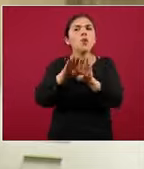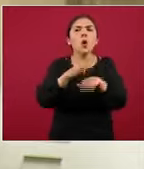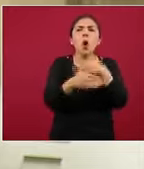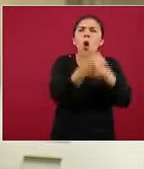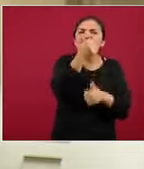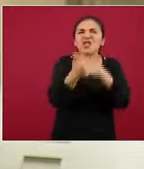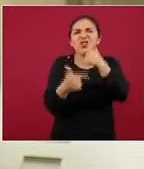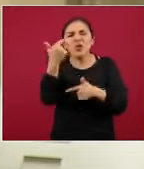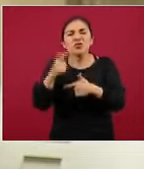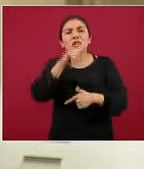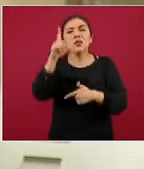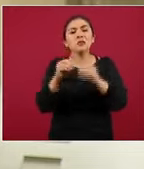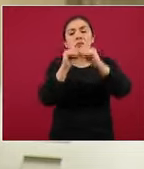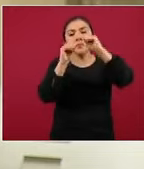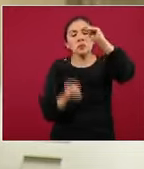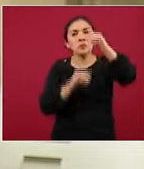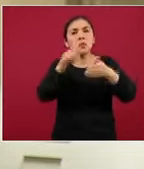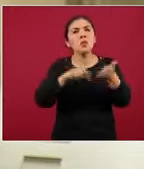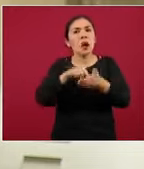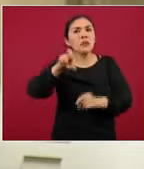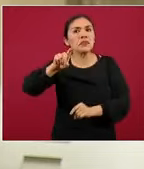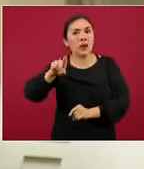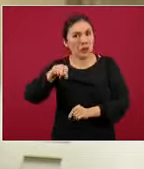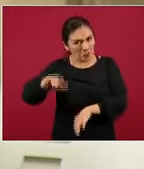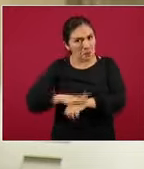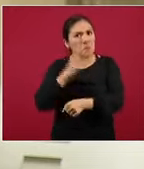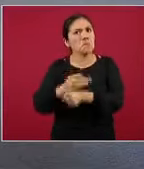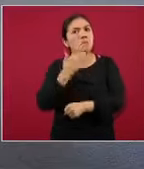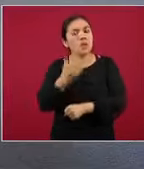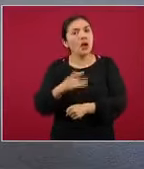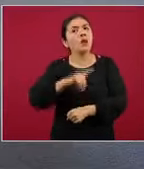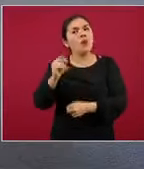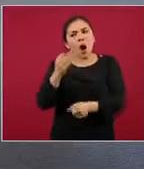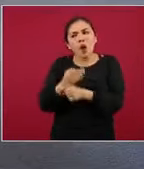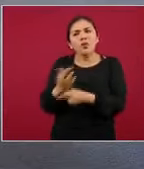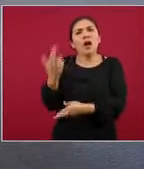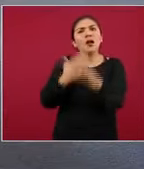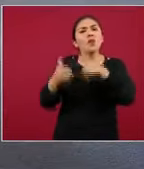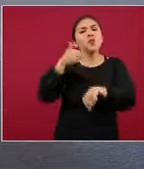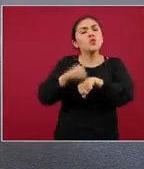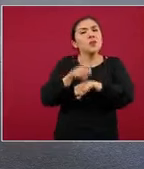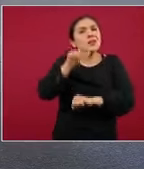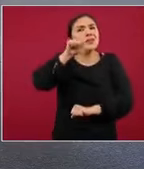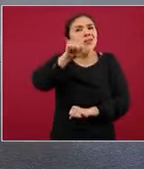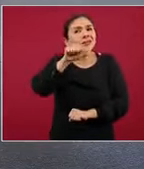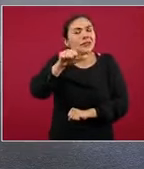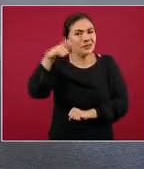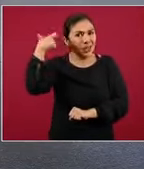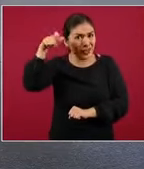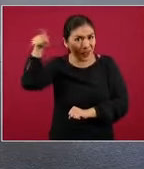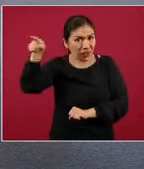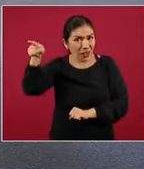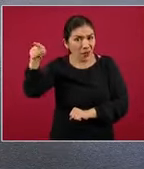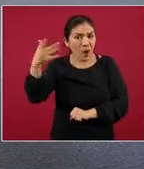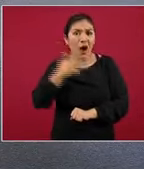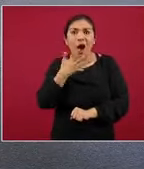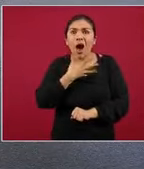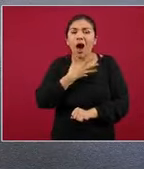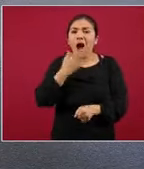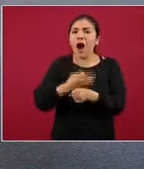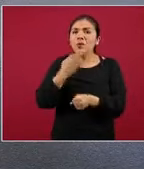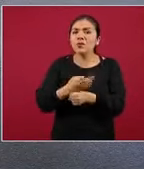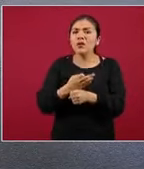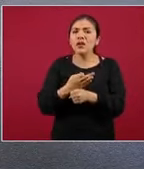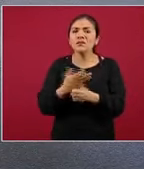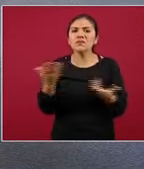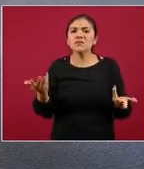12, se fue hasta el lugar 30, que era una buena posición, y ha regresado ahorita al 16. Querétaro tiene